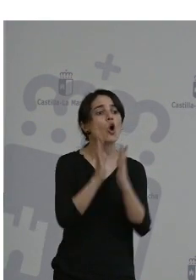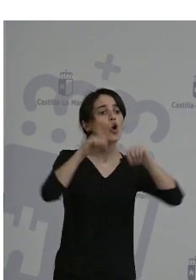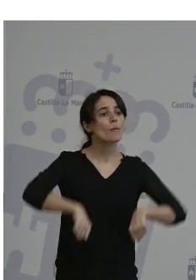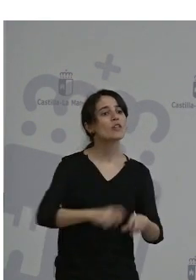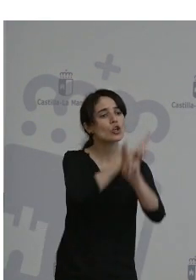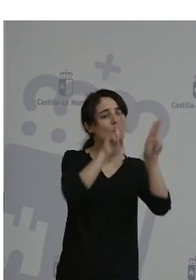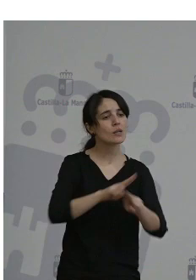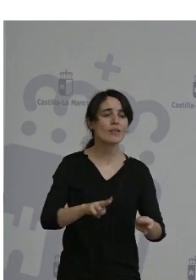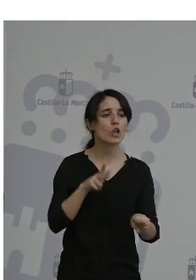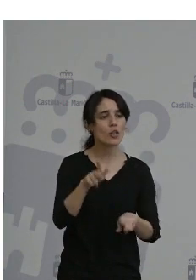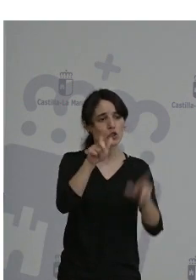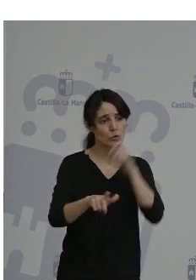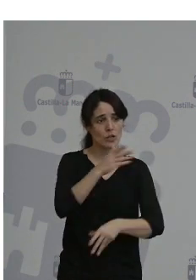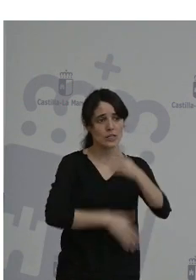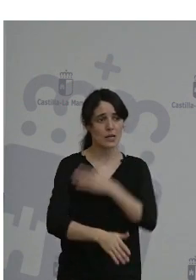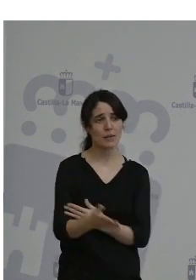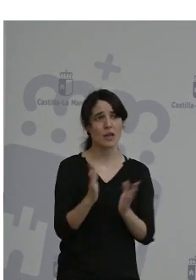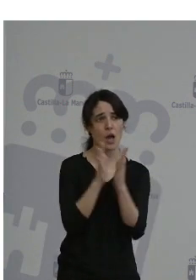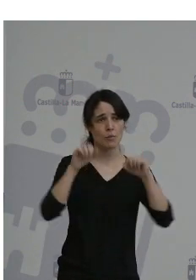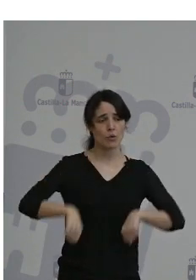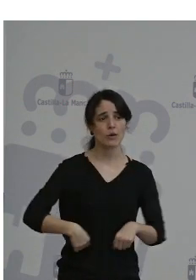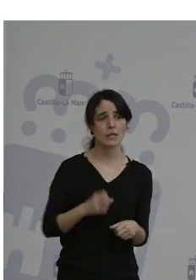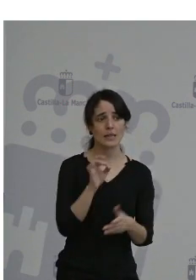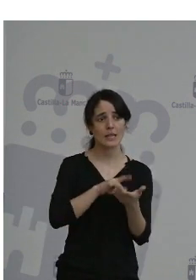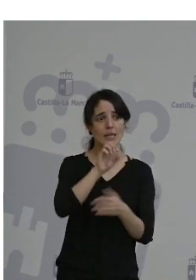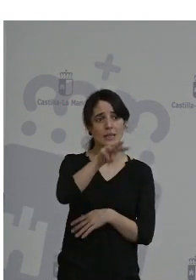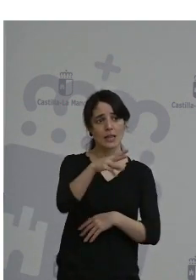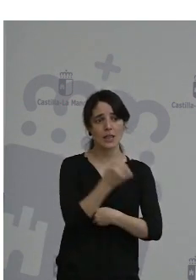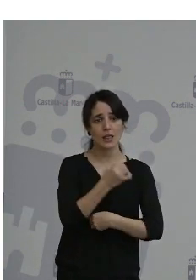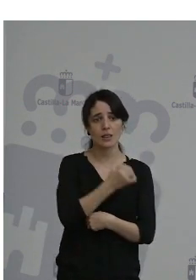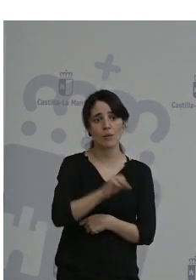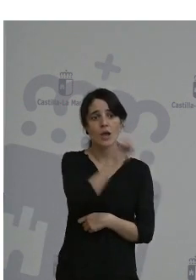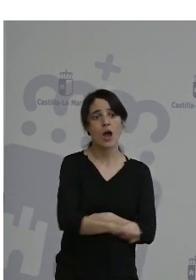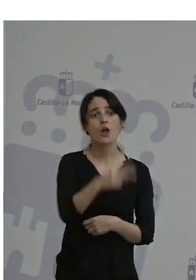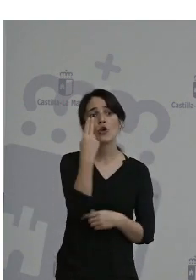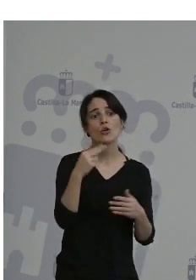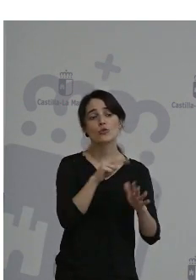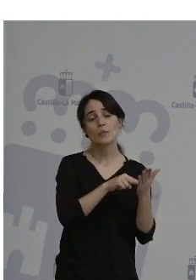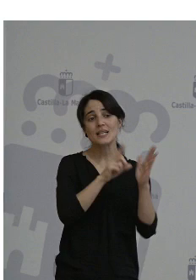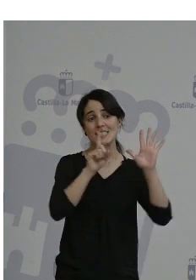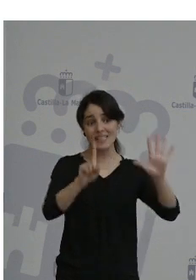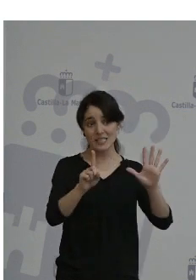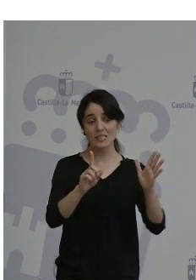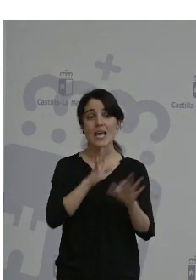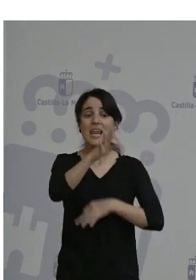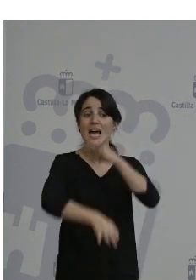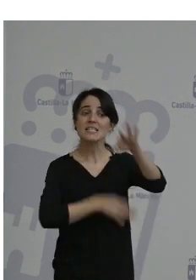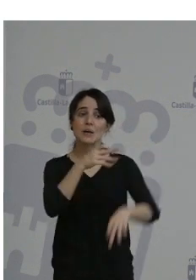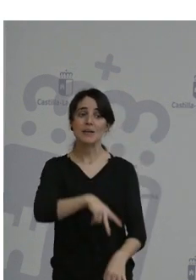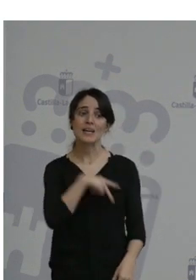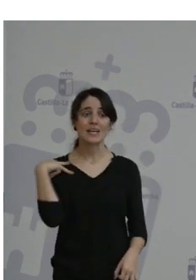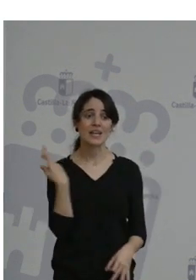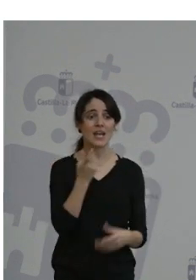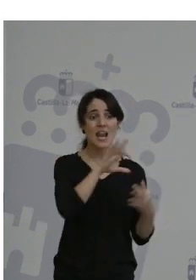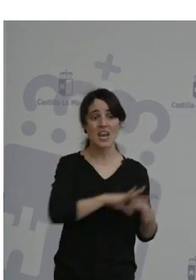Personas con Discapacidad, aprobada el 13 de diciembre de 2006 por la Asamblea General de las Naciones Unidas,